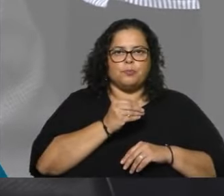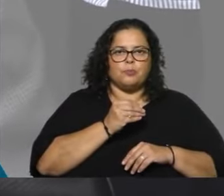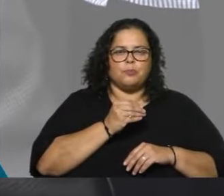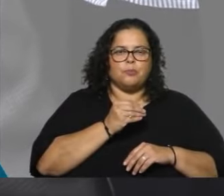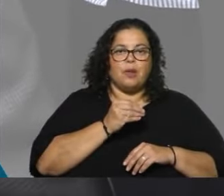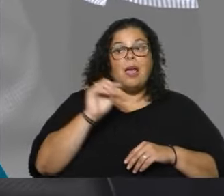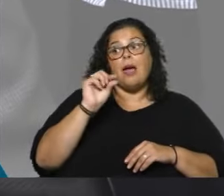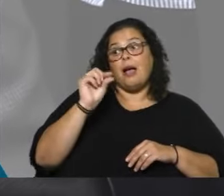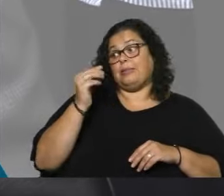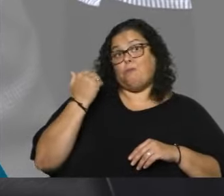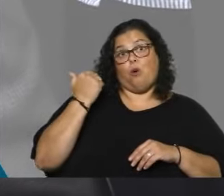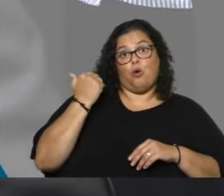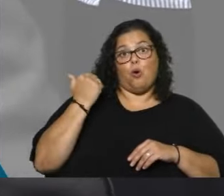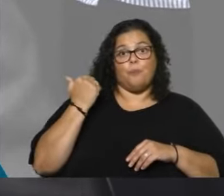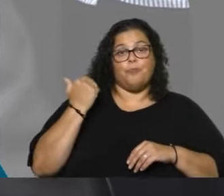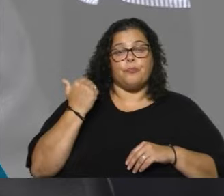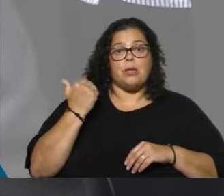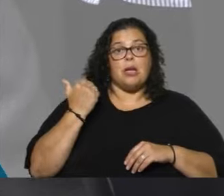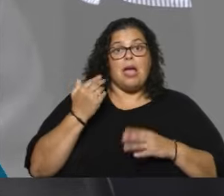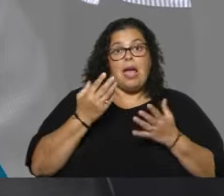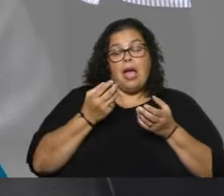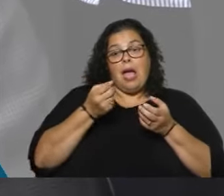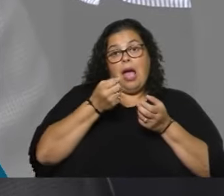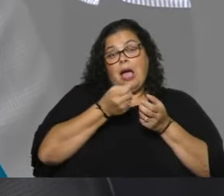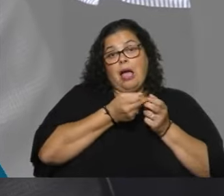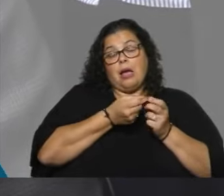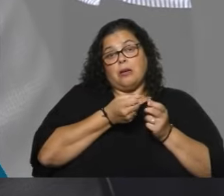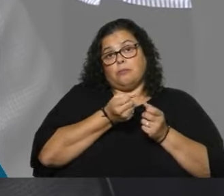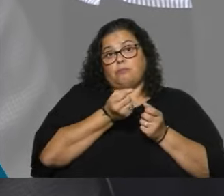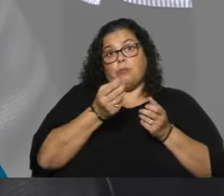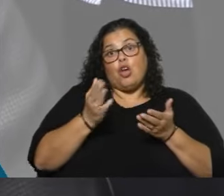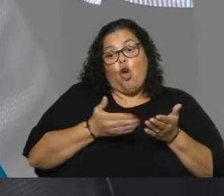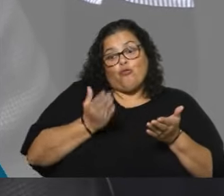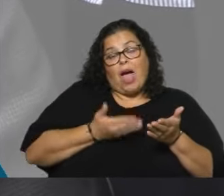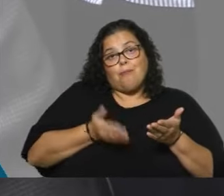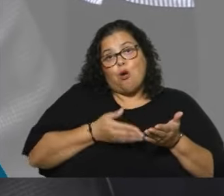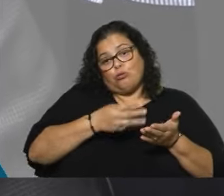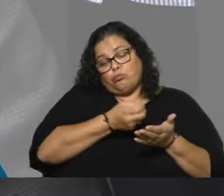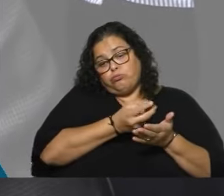Hace escasos minutos contabilizamos todas las firmas recibidas